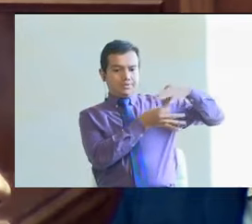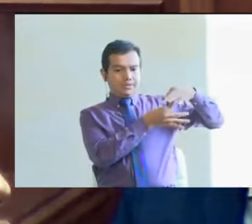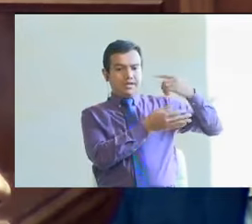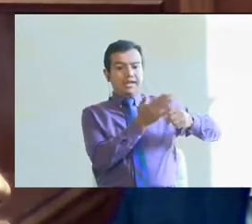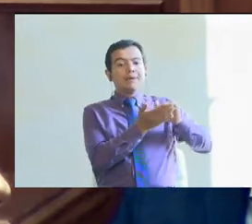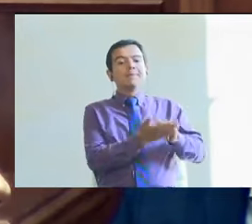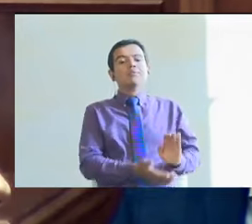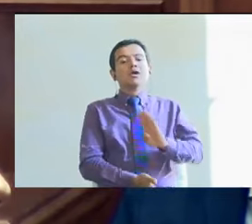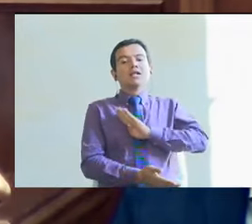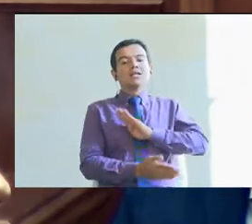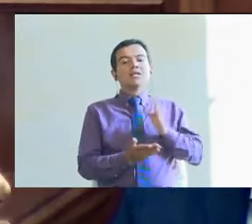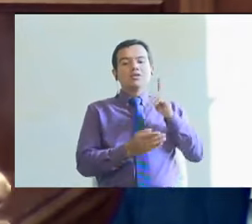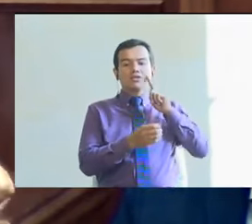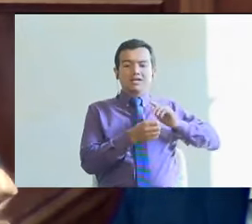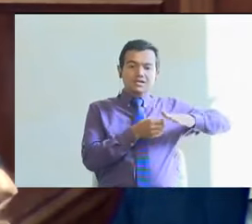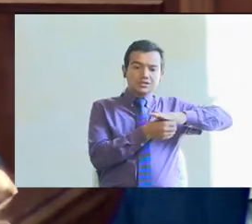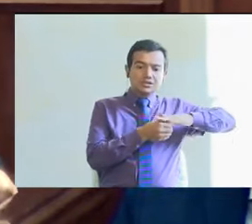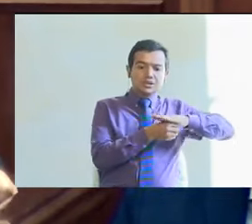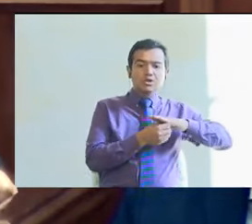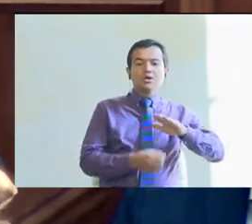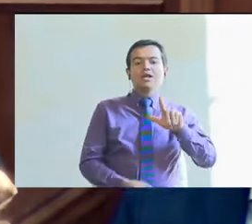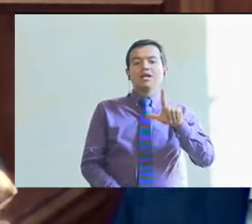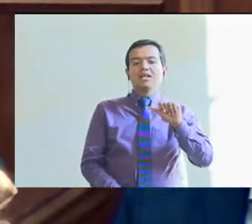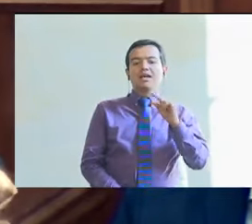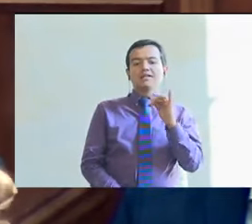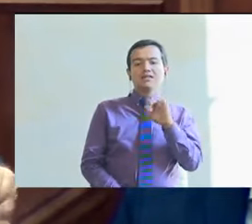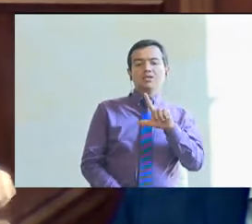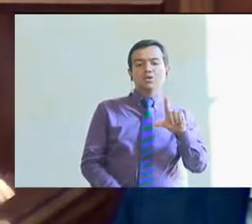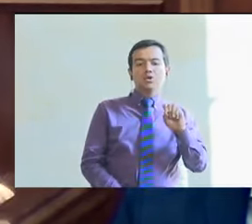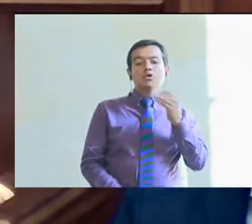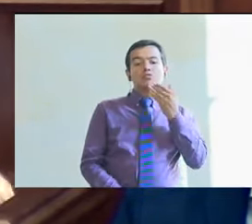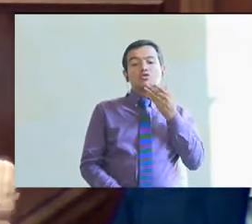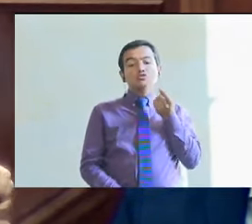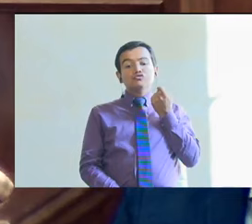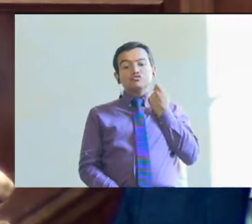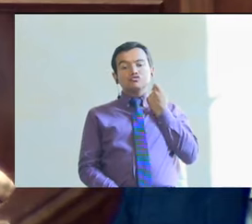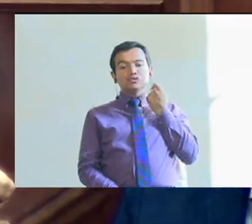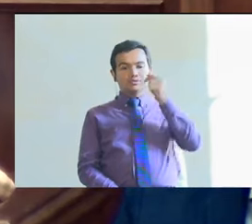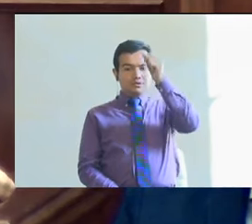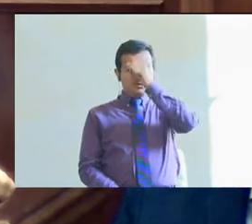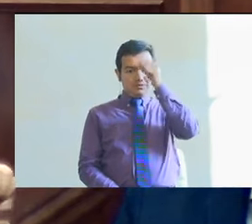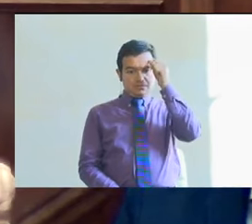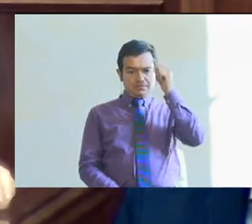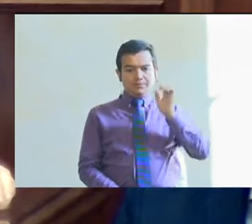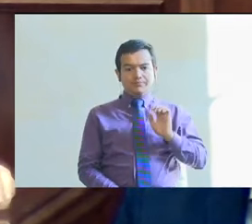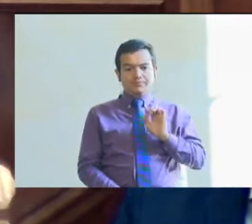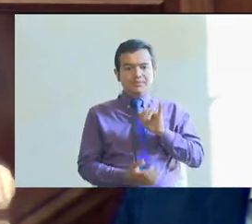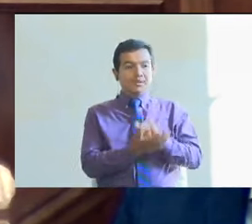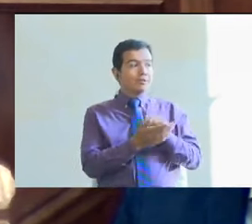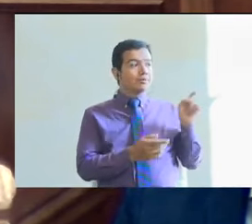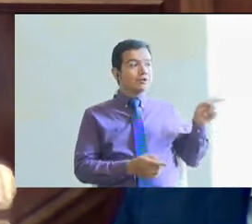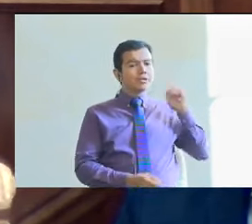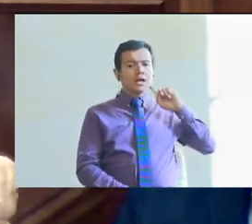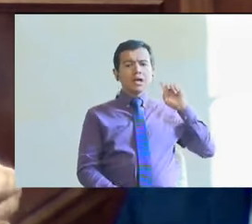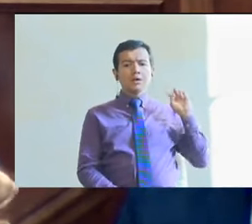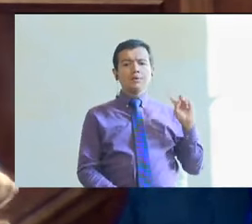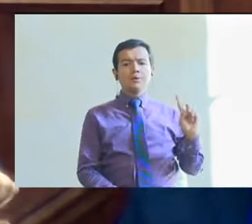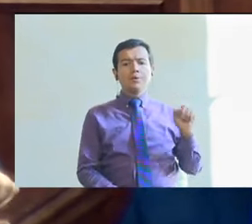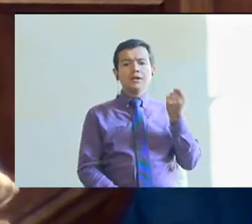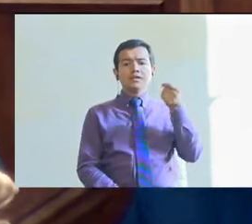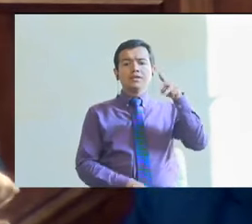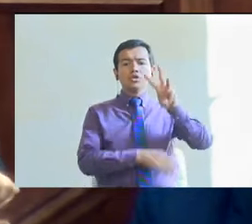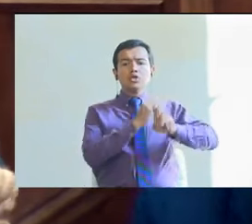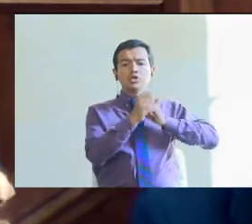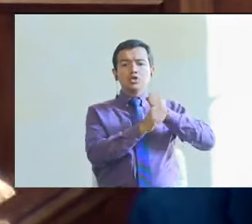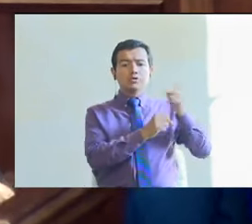Caracas Venezuela el pasado domingo pero lamentablemente por un régimen que ya lleva 18 años en